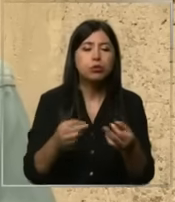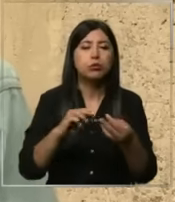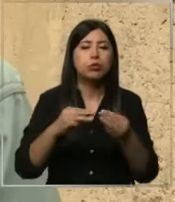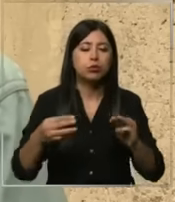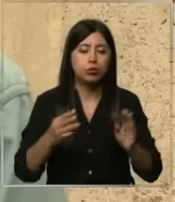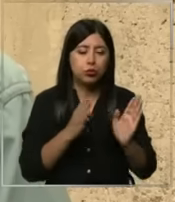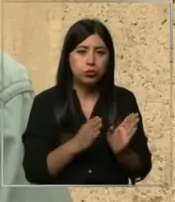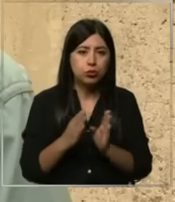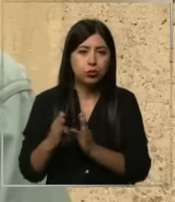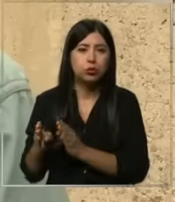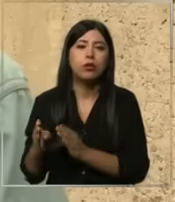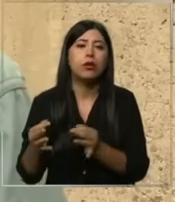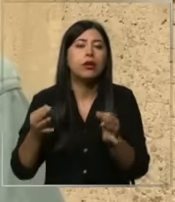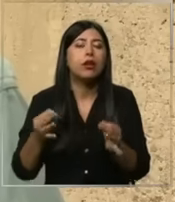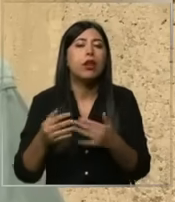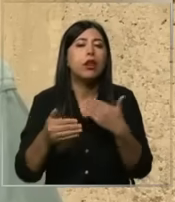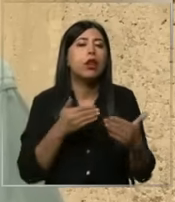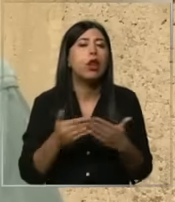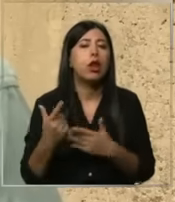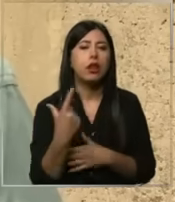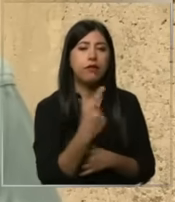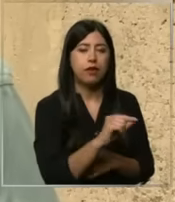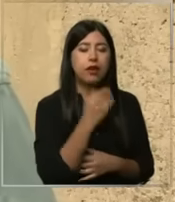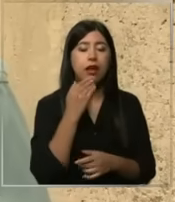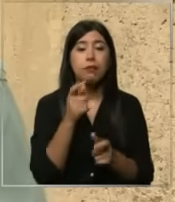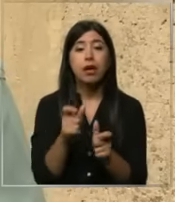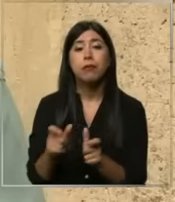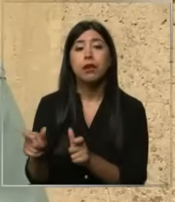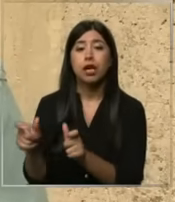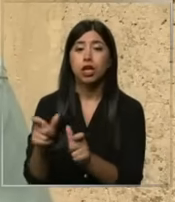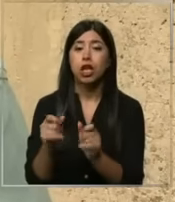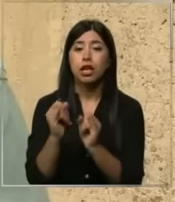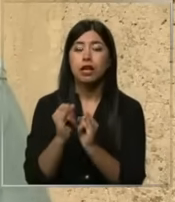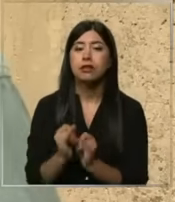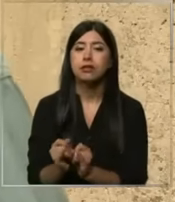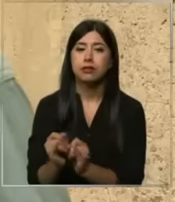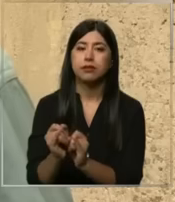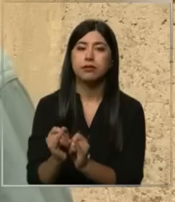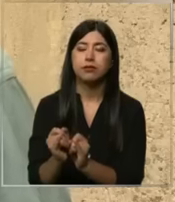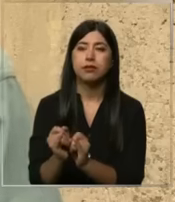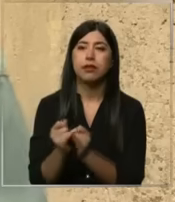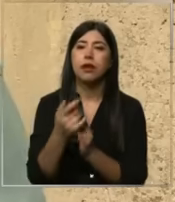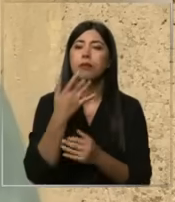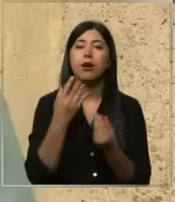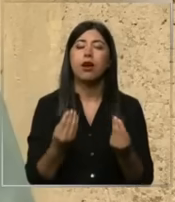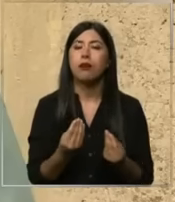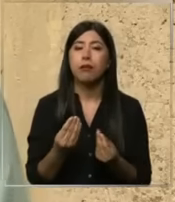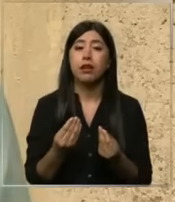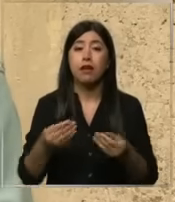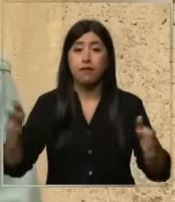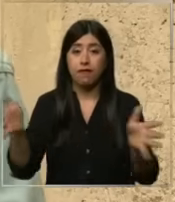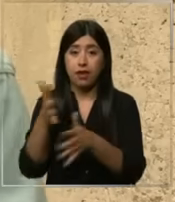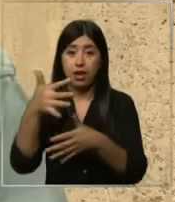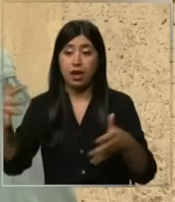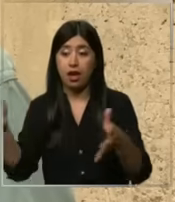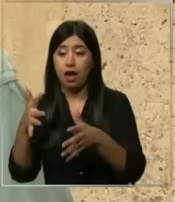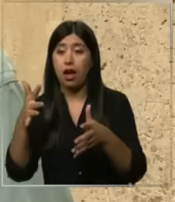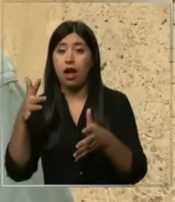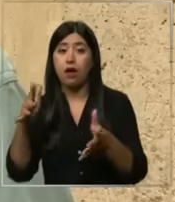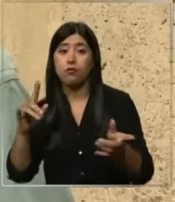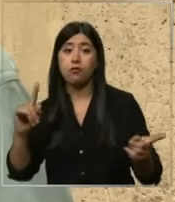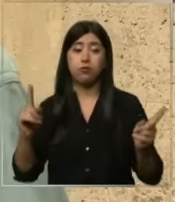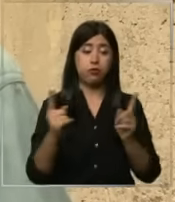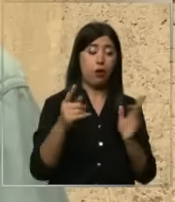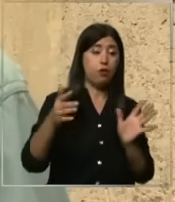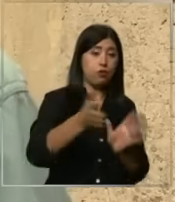asegurar las vías de evacuación, establecer monitoreo permanente de esas vías, porque basta que cambie el viento para que esa vía quede